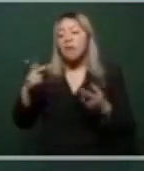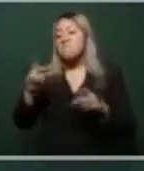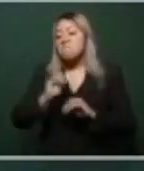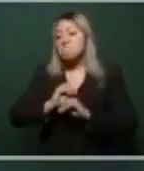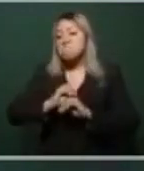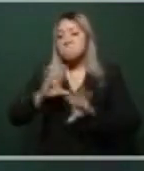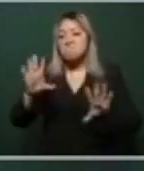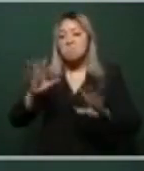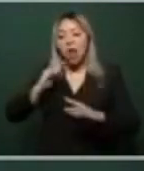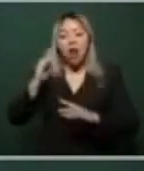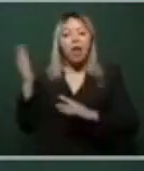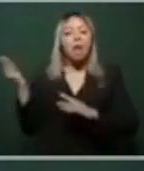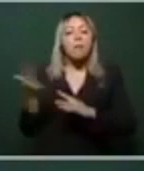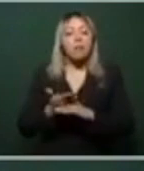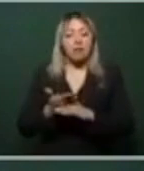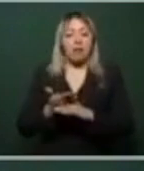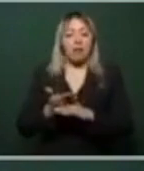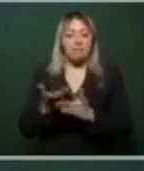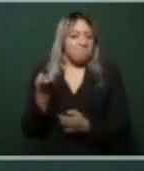A la mitad.